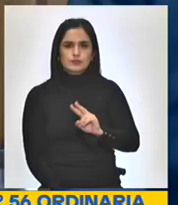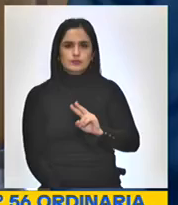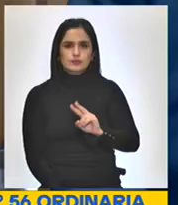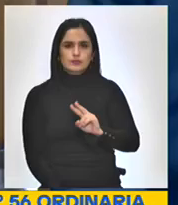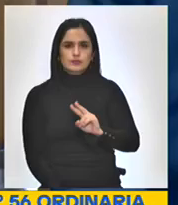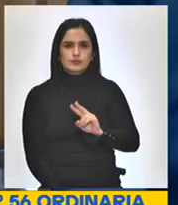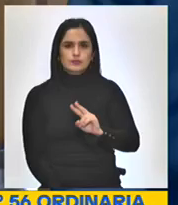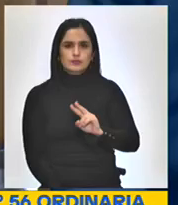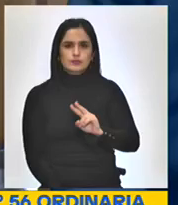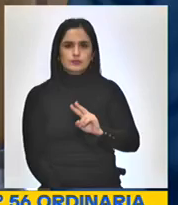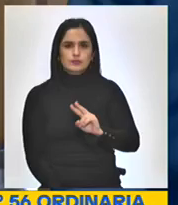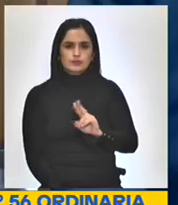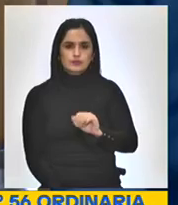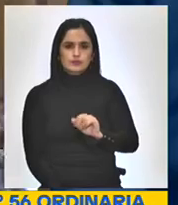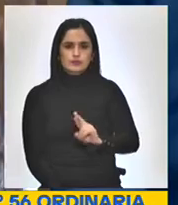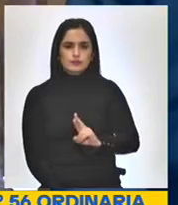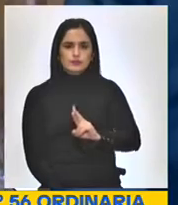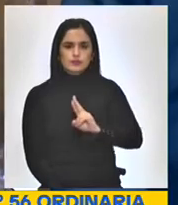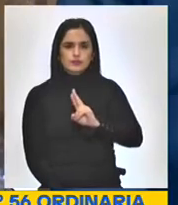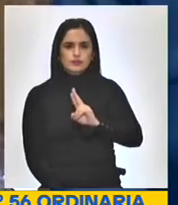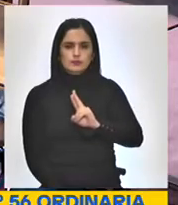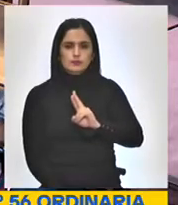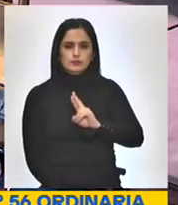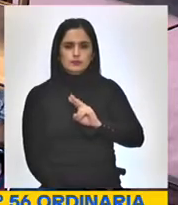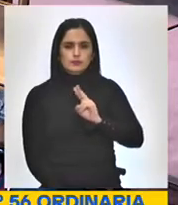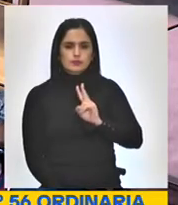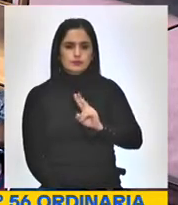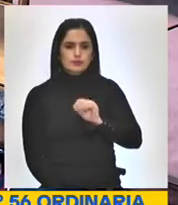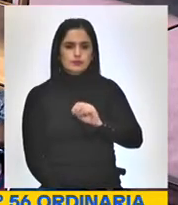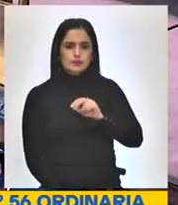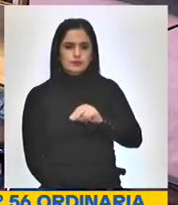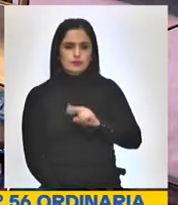La palabra el senador Van Rysselberghe.